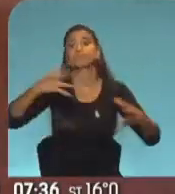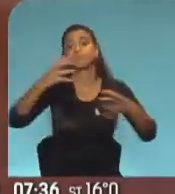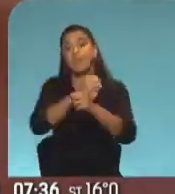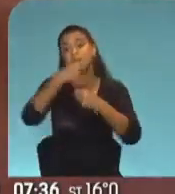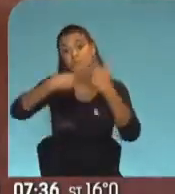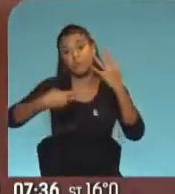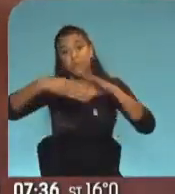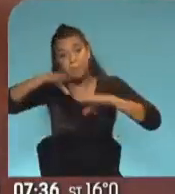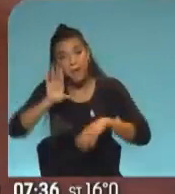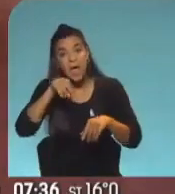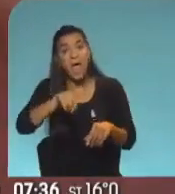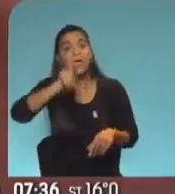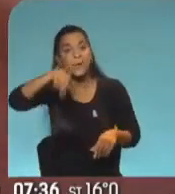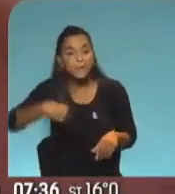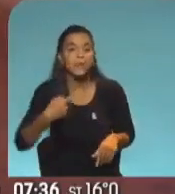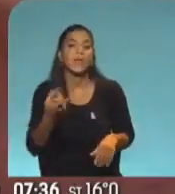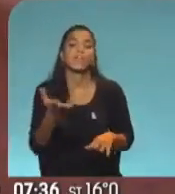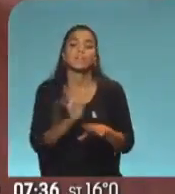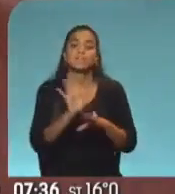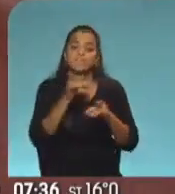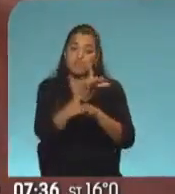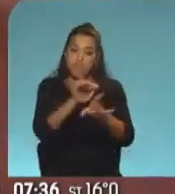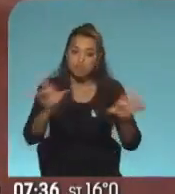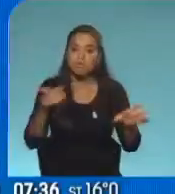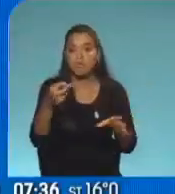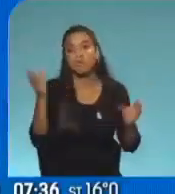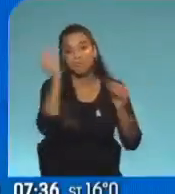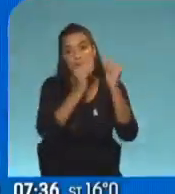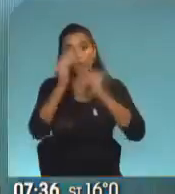y empieza a generarse ese espacio de contagio que tanto preocupa a las autoridades. Gracias, Vero.